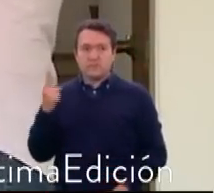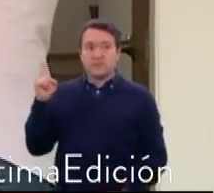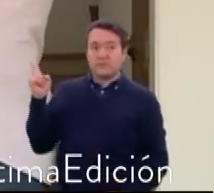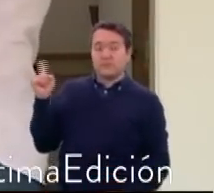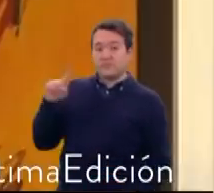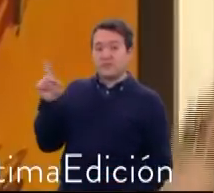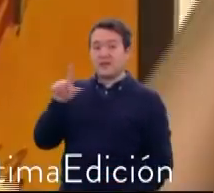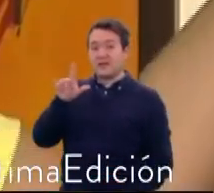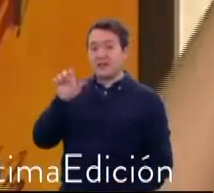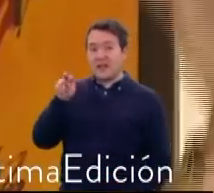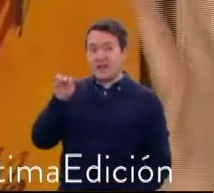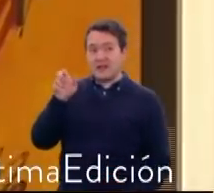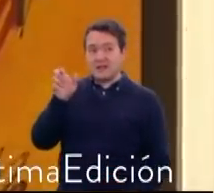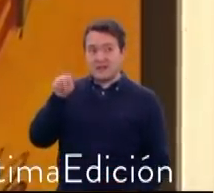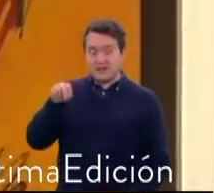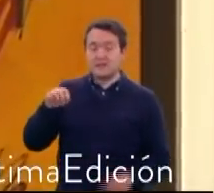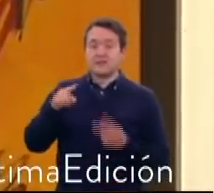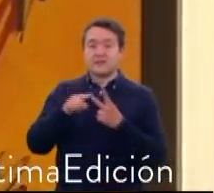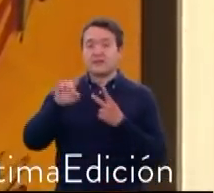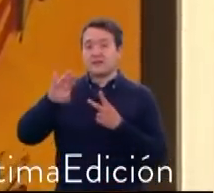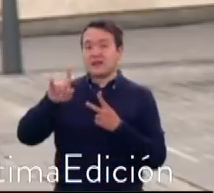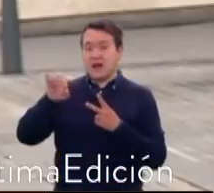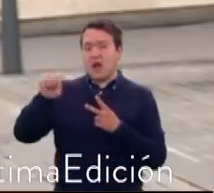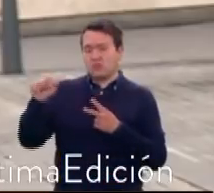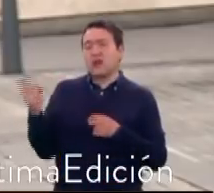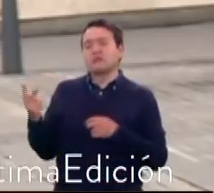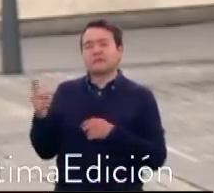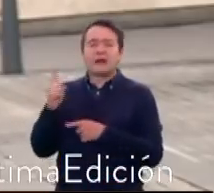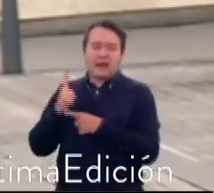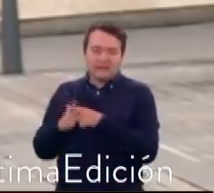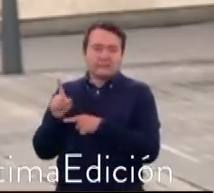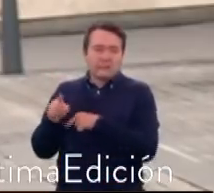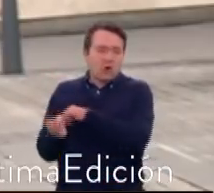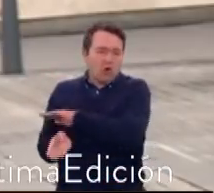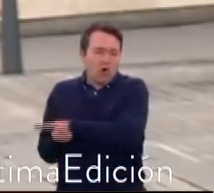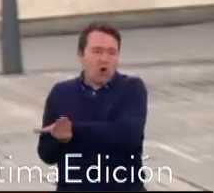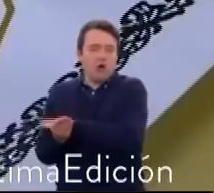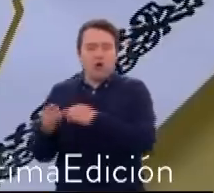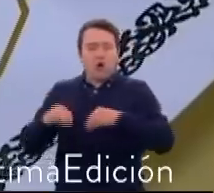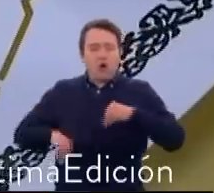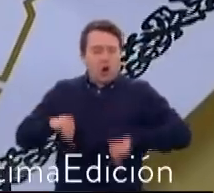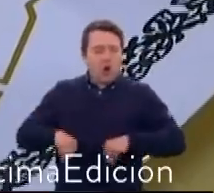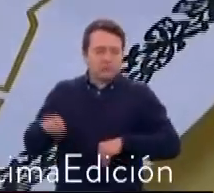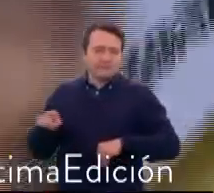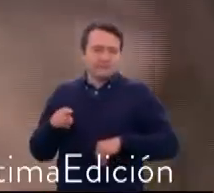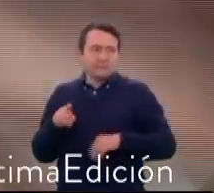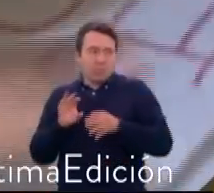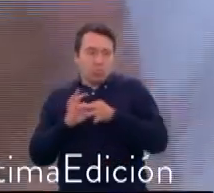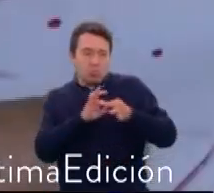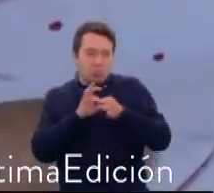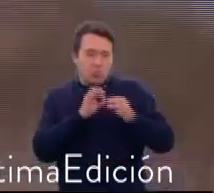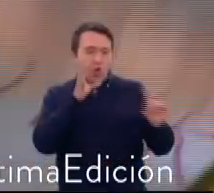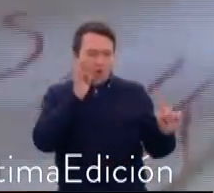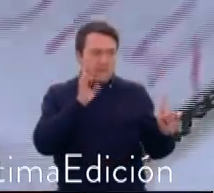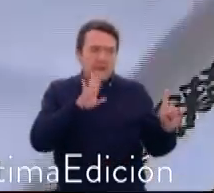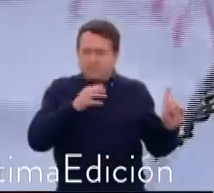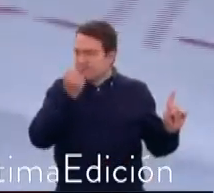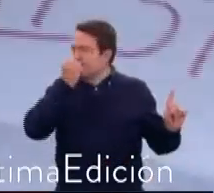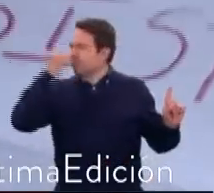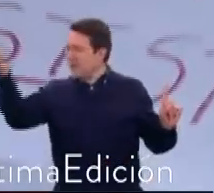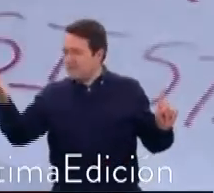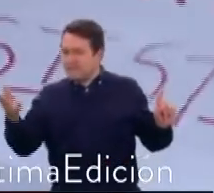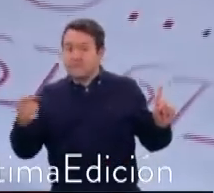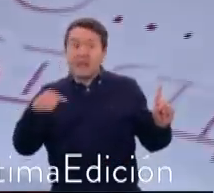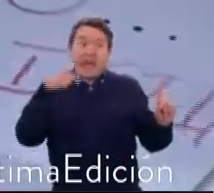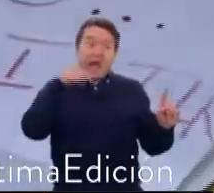Toledo no solo cargan con el mea culpa por participar en actos de corrupción en la pasada gobernación de Aguilar, sino también con el temor de ser asesinados. Y